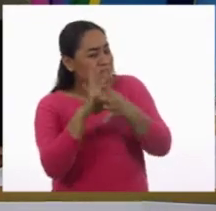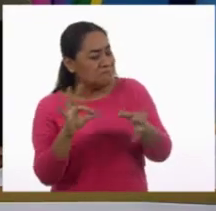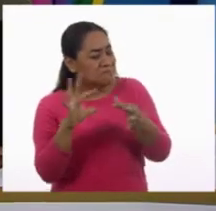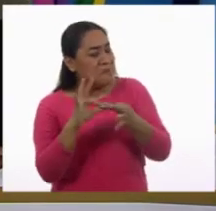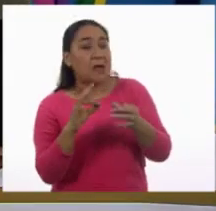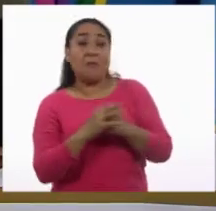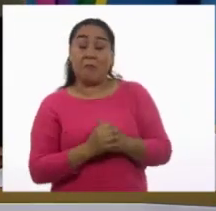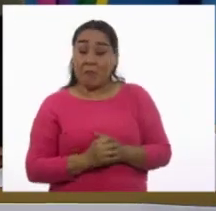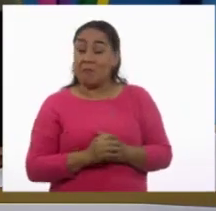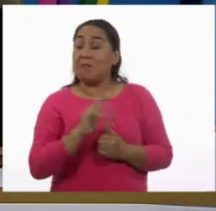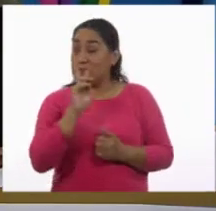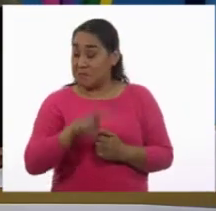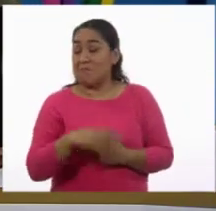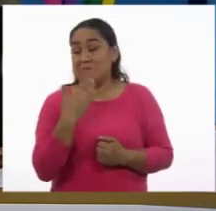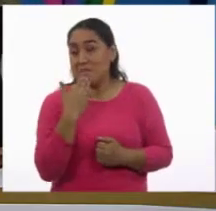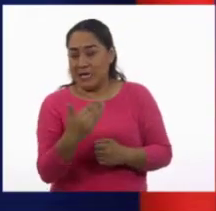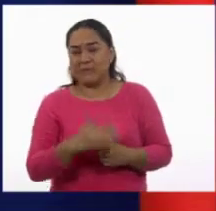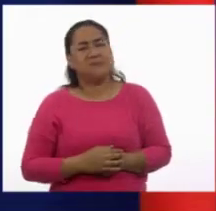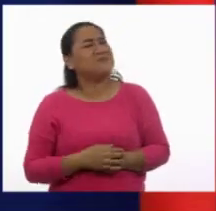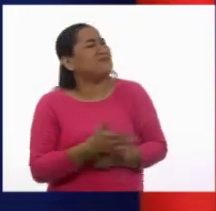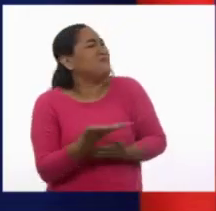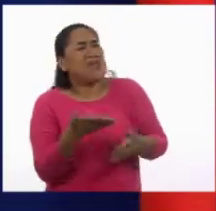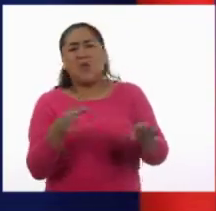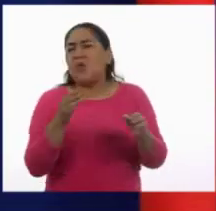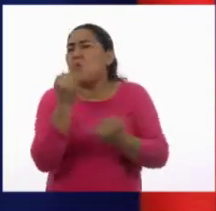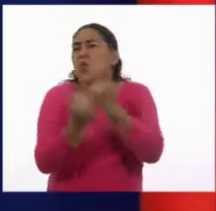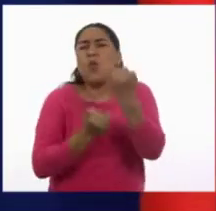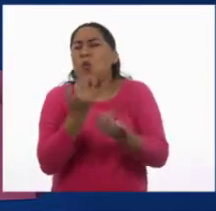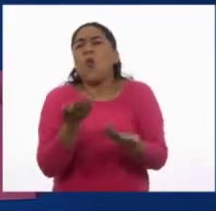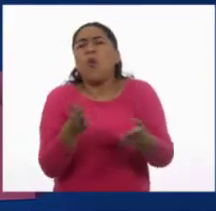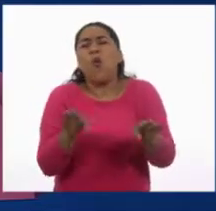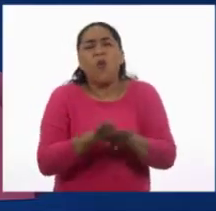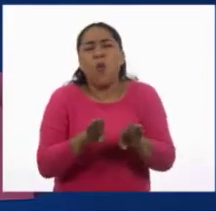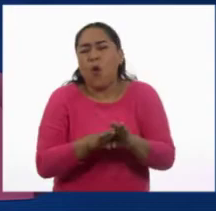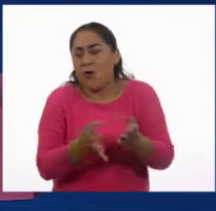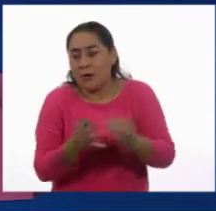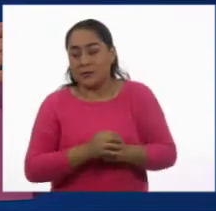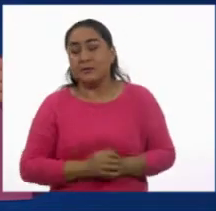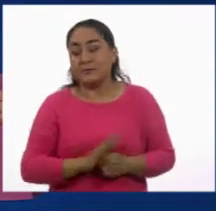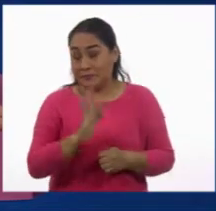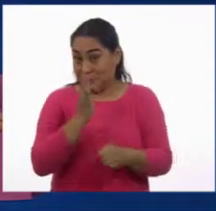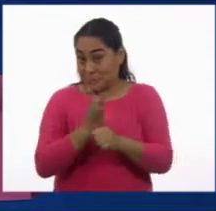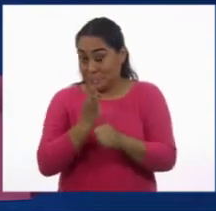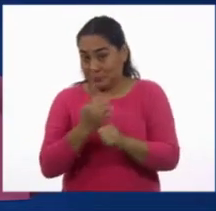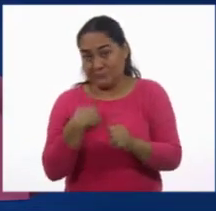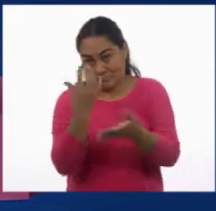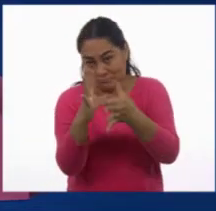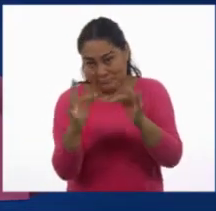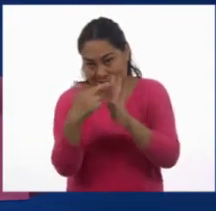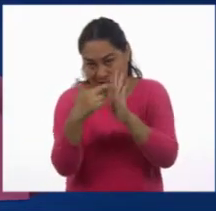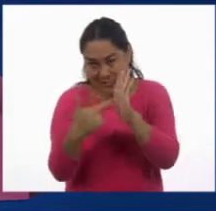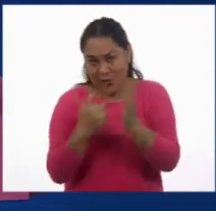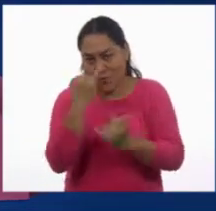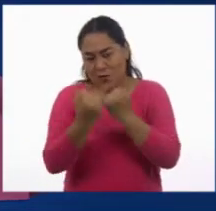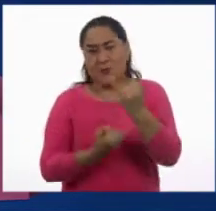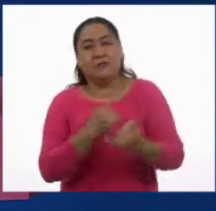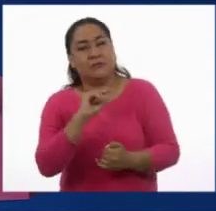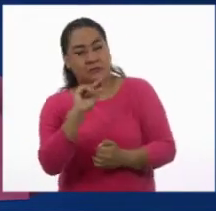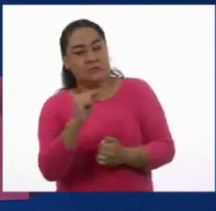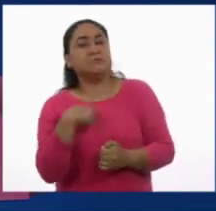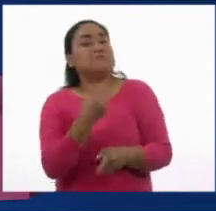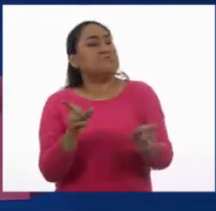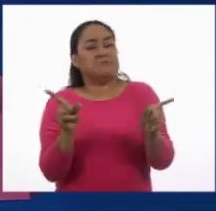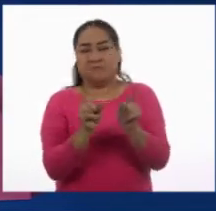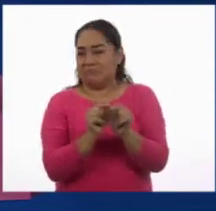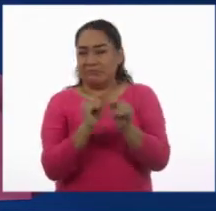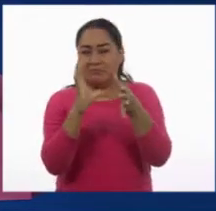perfecto. ¿Y en qué consiste el juego? ¿Cómo se juega? Bueno, mire, antes de explicar las reglas del juego, déjame contarte brevemente